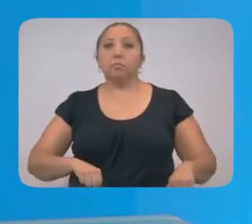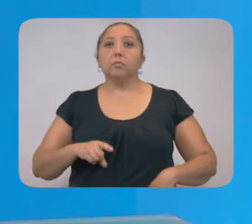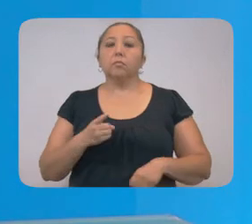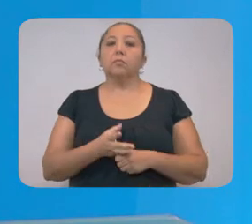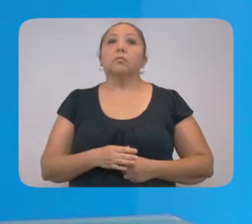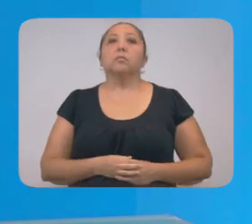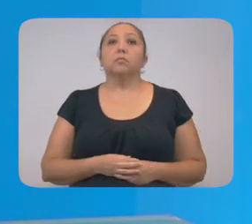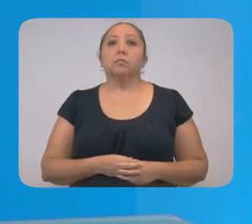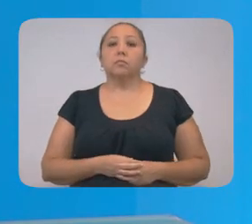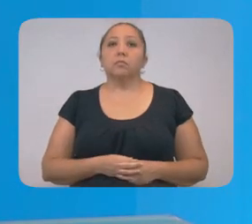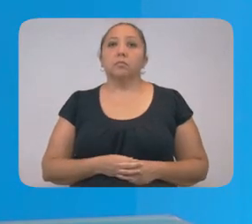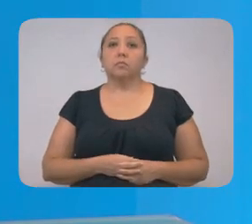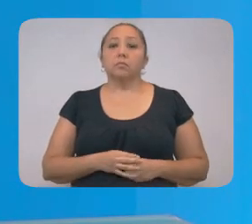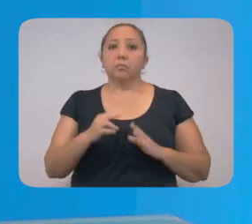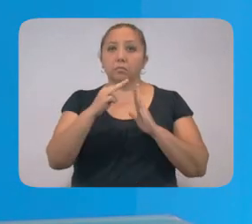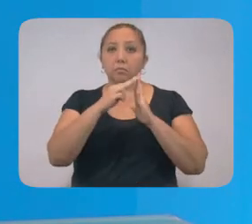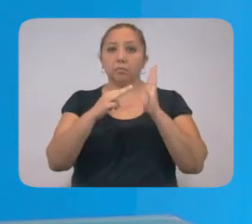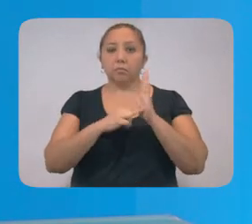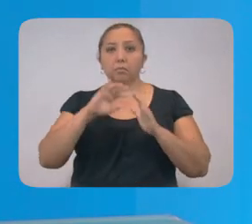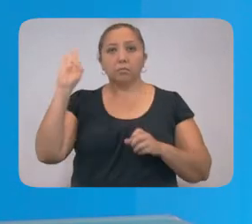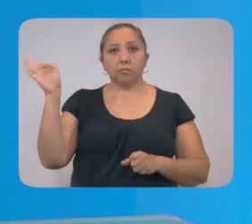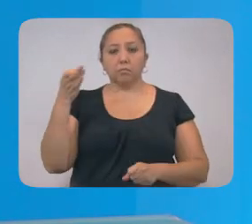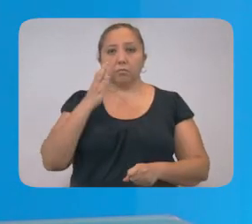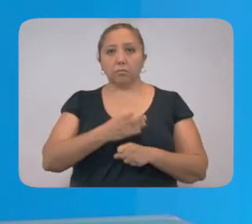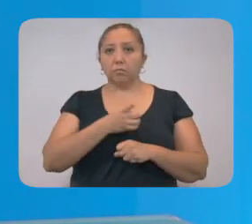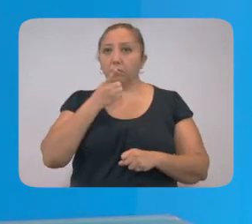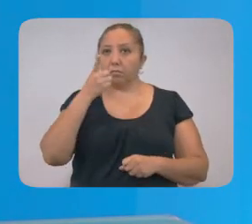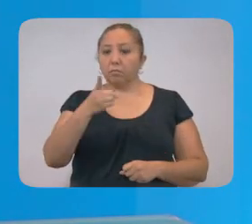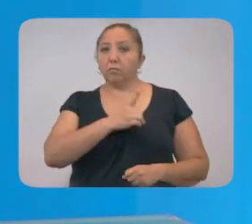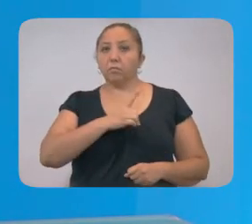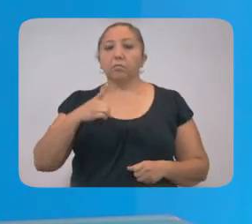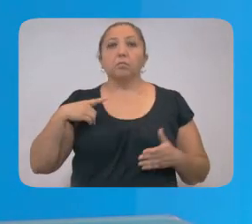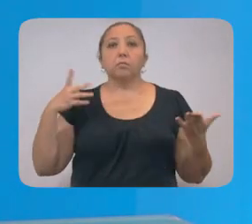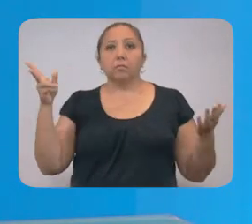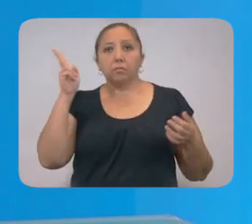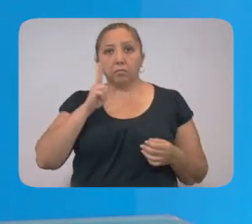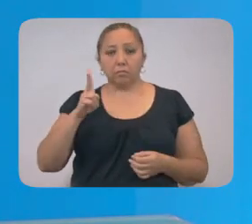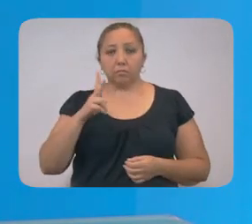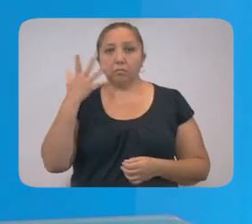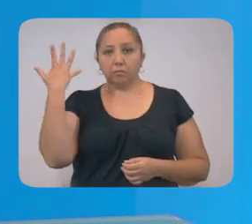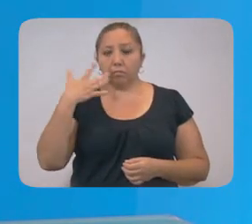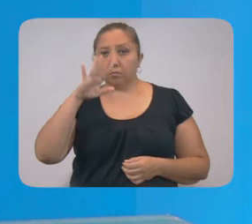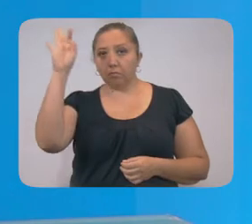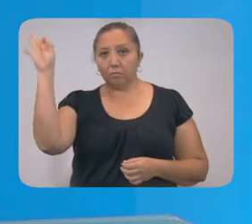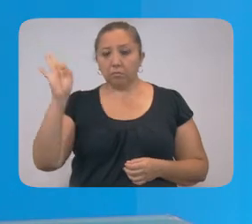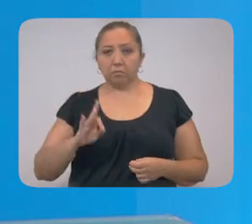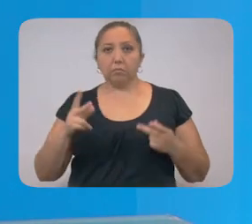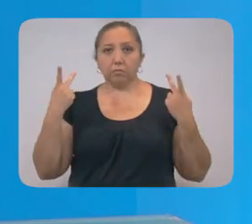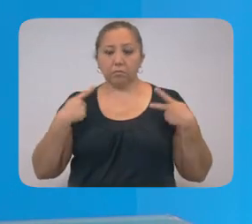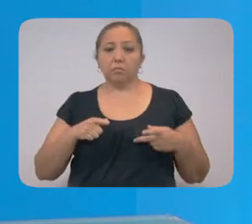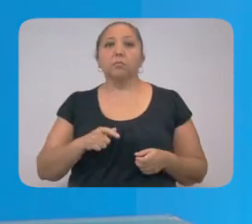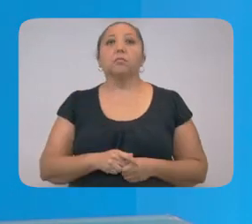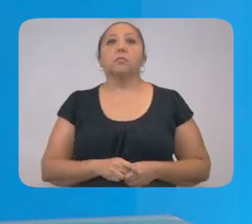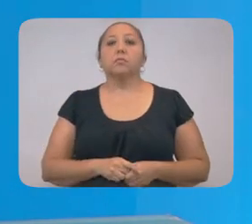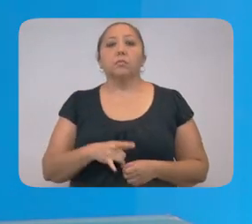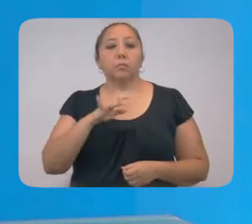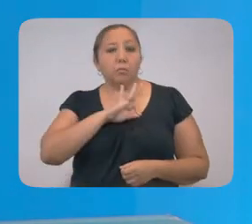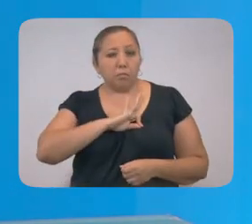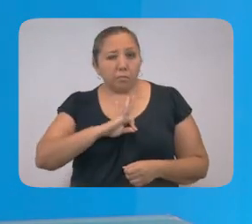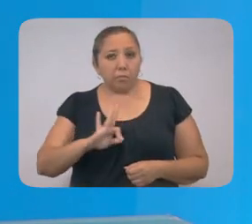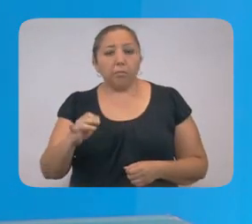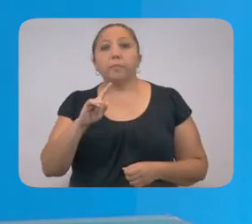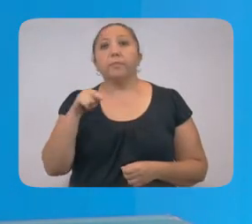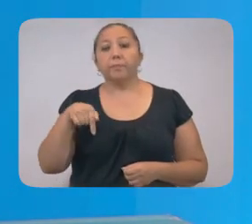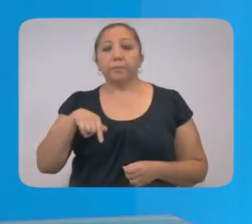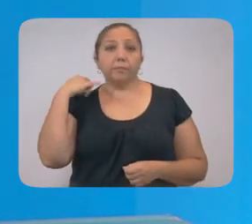actividades. La norma de la Federación marca que se deben realizar pruebas al 10% de los pacientes sintomáticos sospechosos,